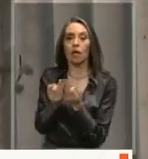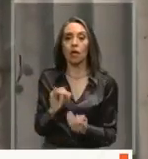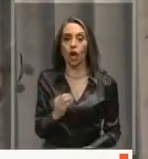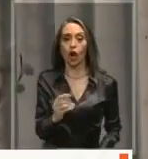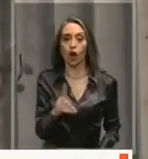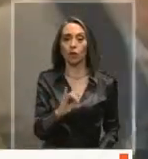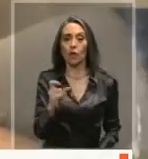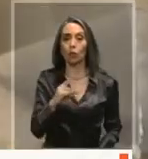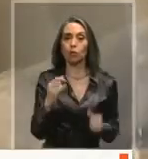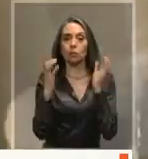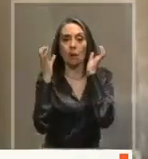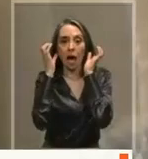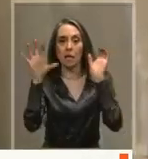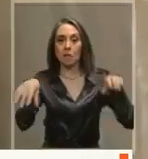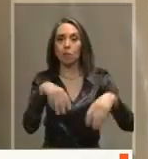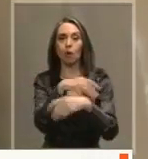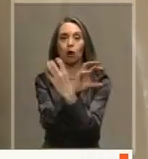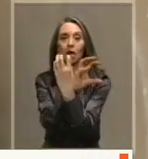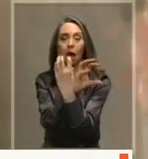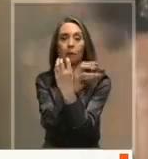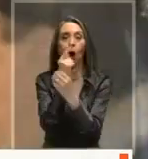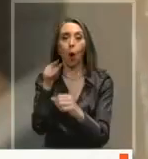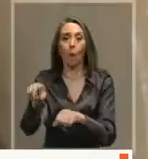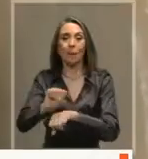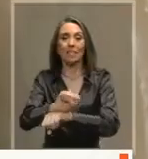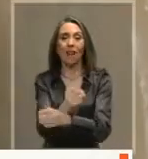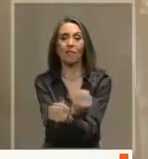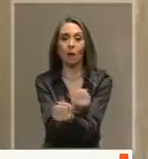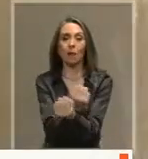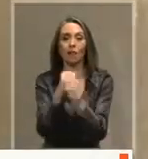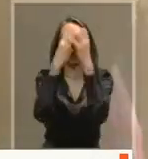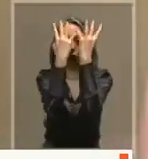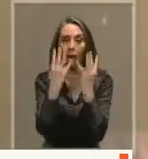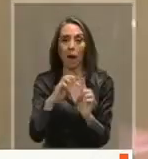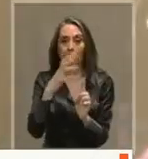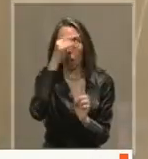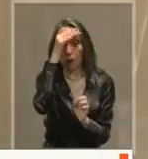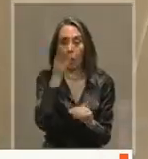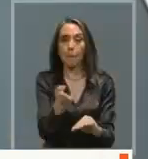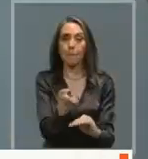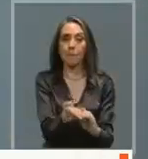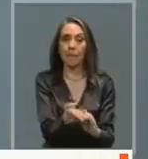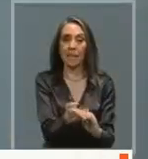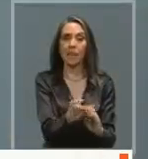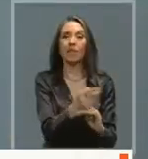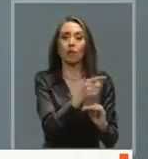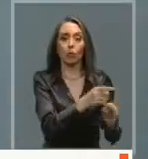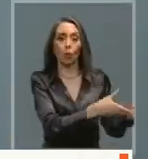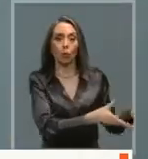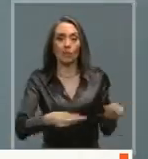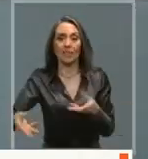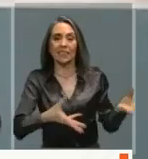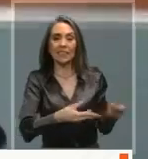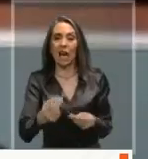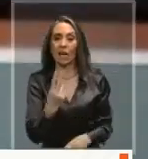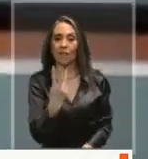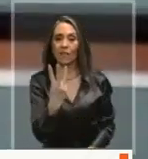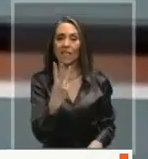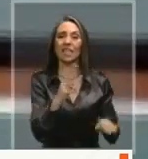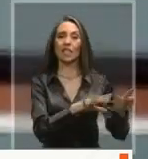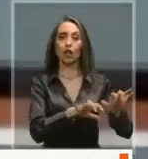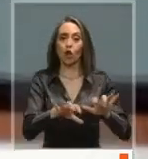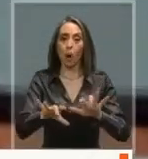al teléfono por videollamada con el interno de la cárcel de Puente Alto, quien no solo le pidió sacar 23 computadores de diversas